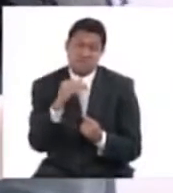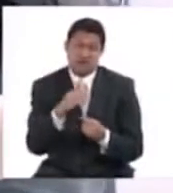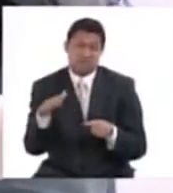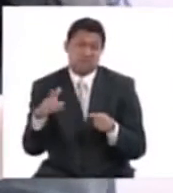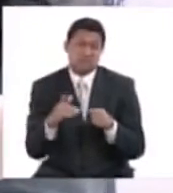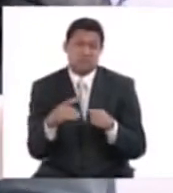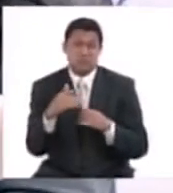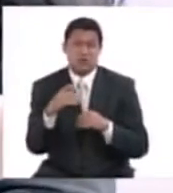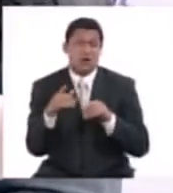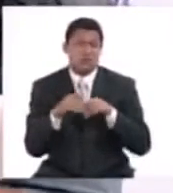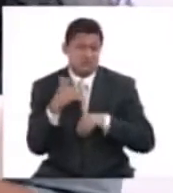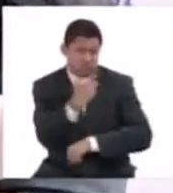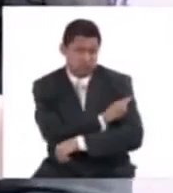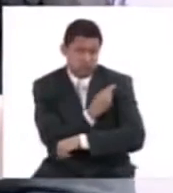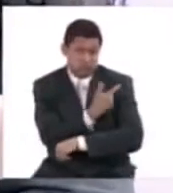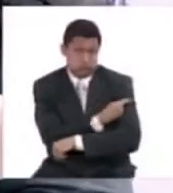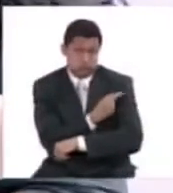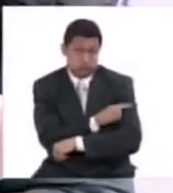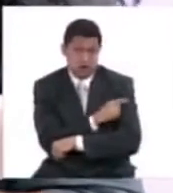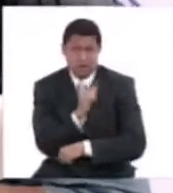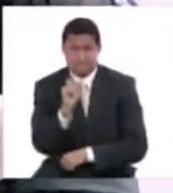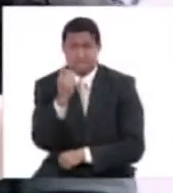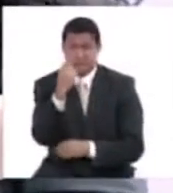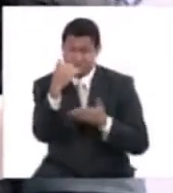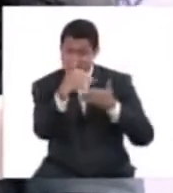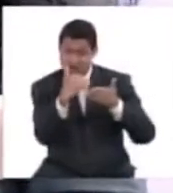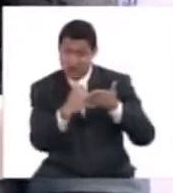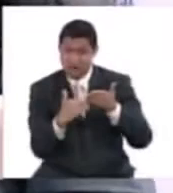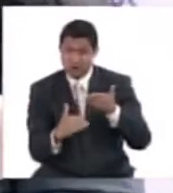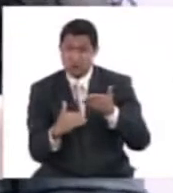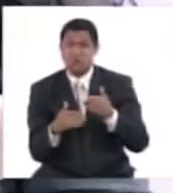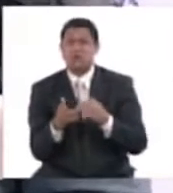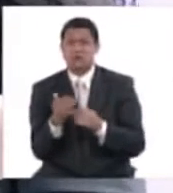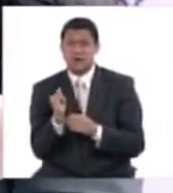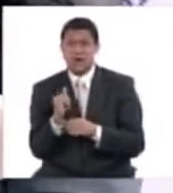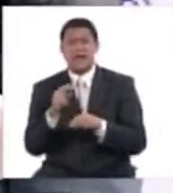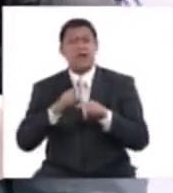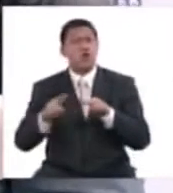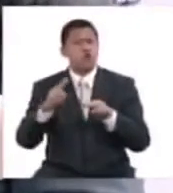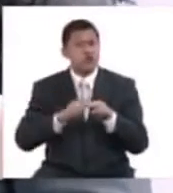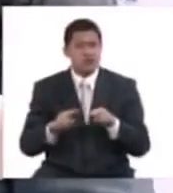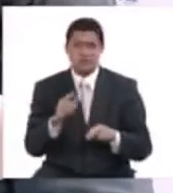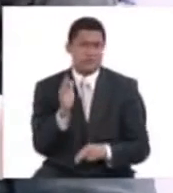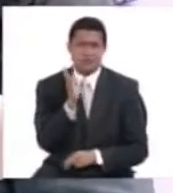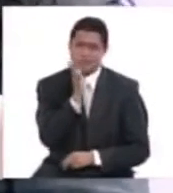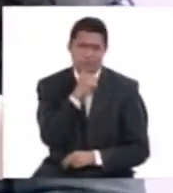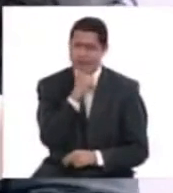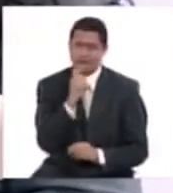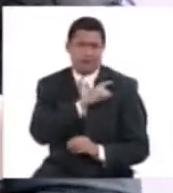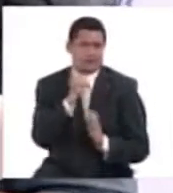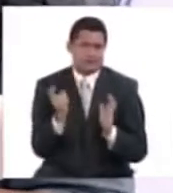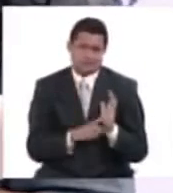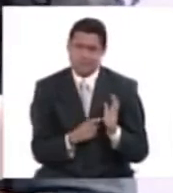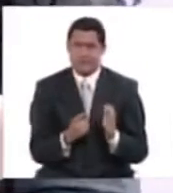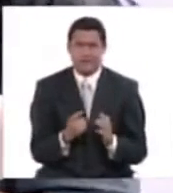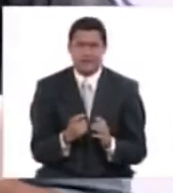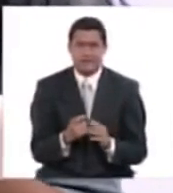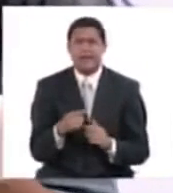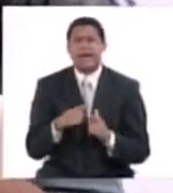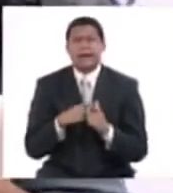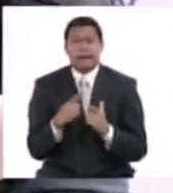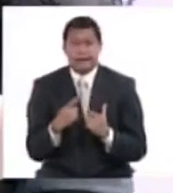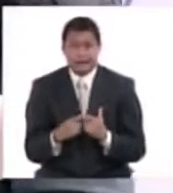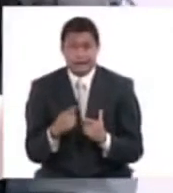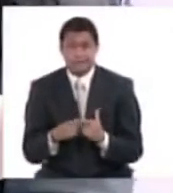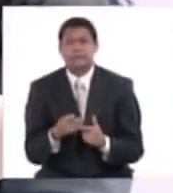hecho las tasas de cobertura de la serie primaria, que es la vacunación que se realiza en nuestros niños, no está completa. Y por eso se